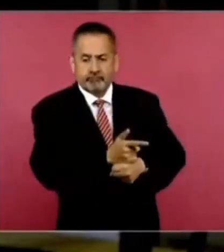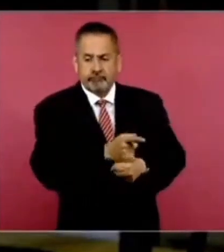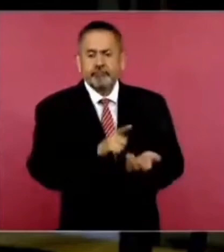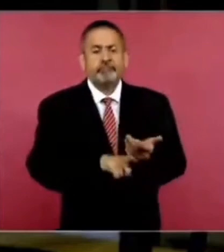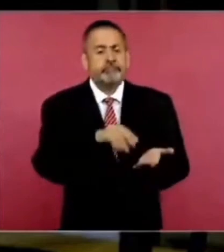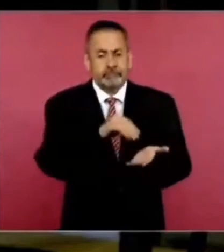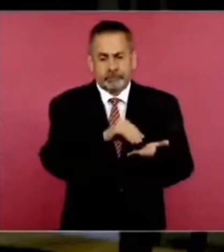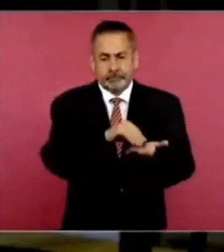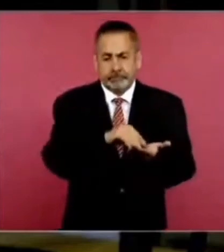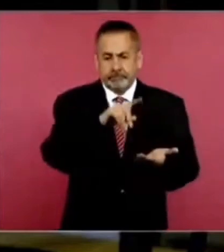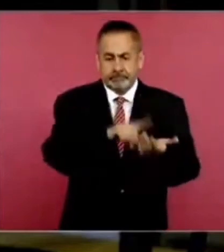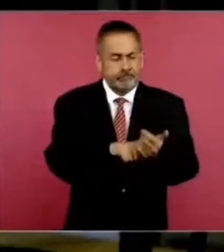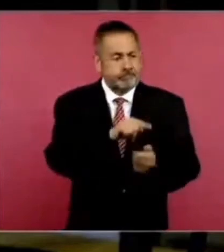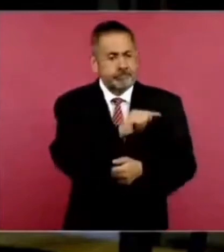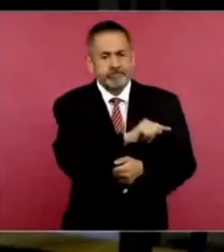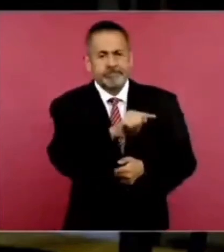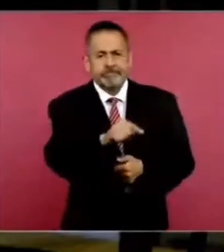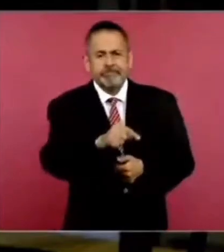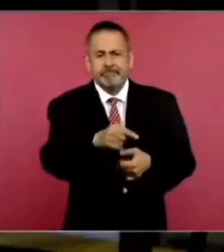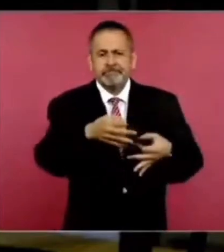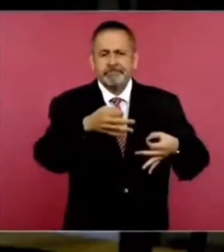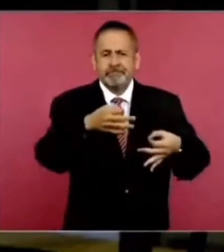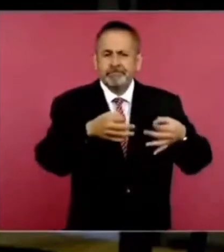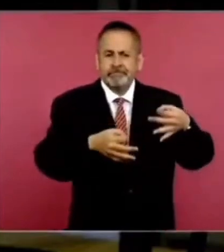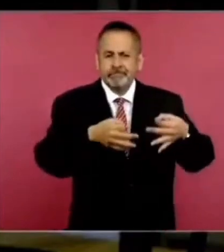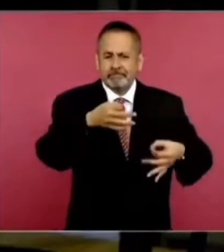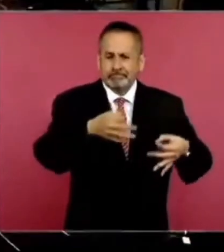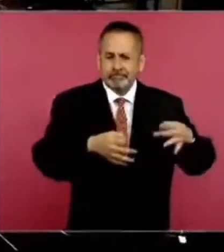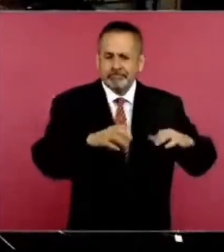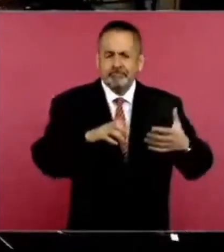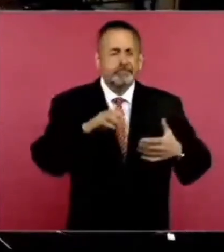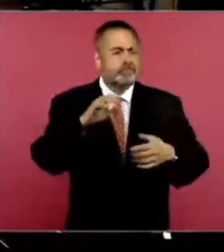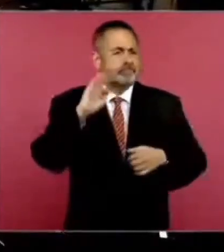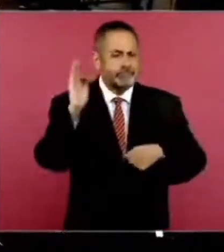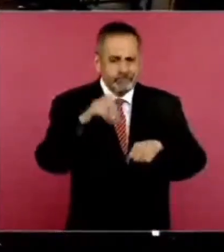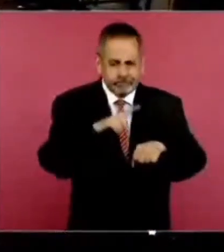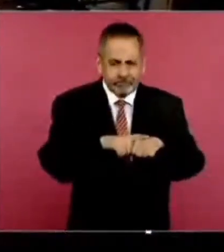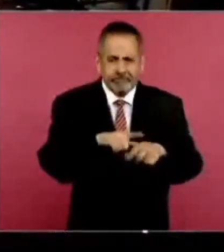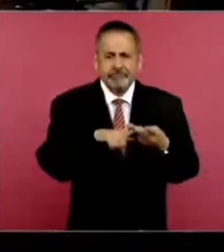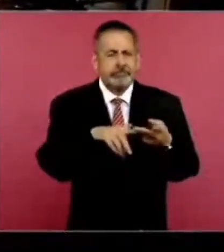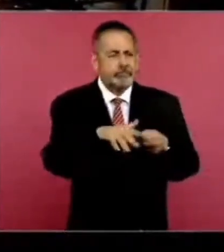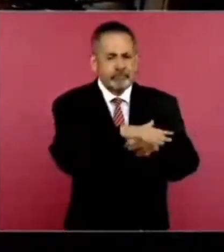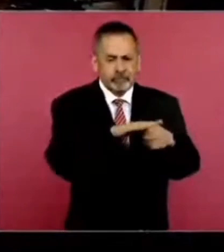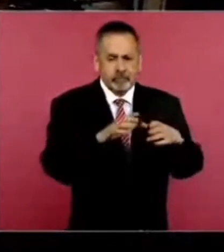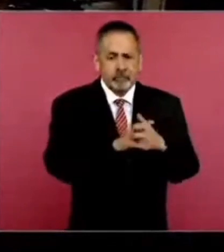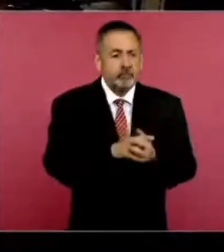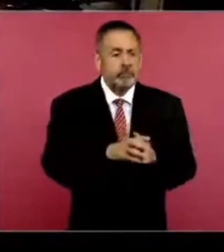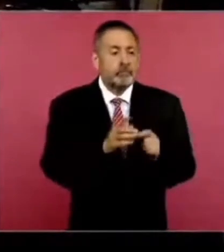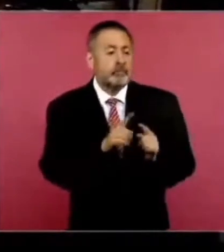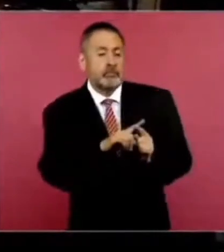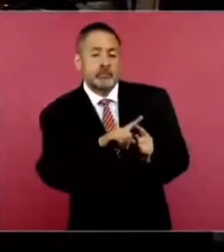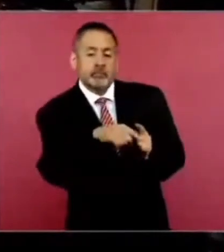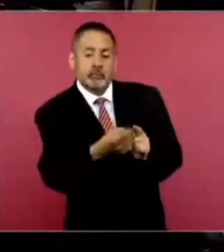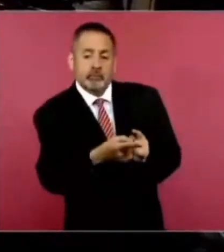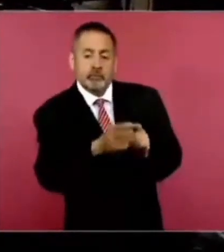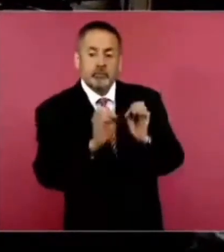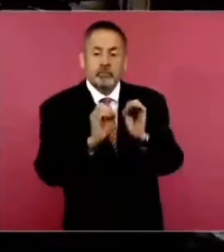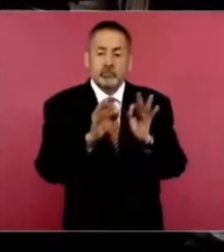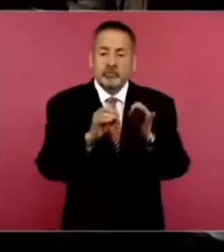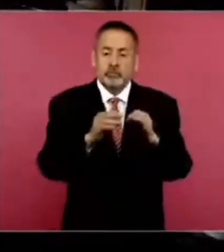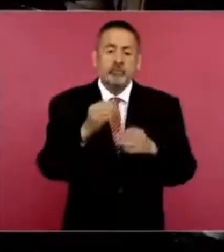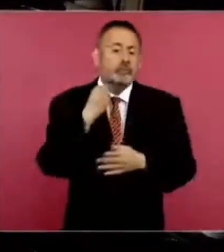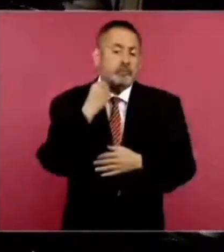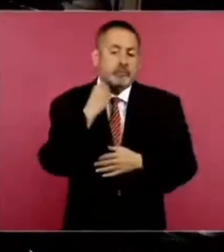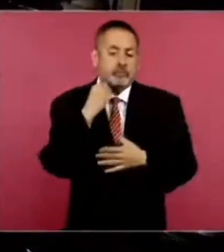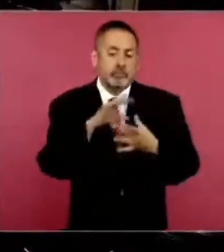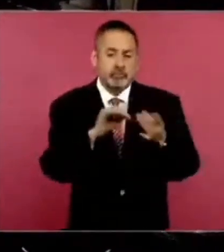opera actualmente en diferentes juzgados, tanto federales como locales, a través de despachos de abogados cuyos clientes por lo general